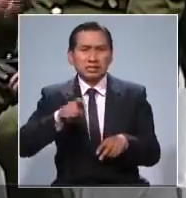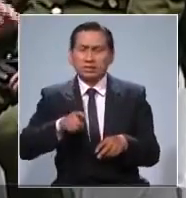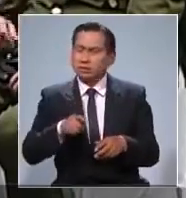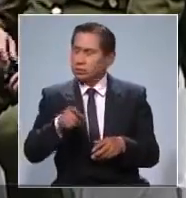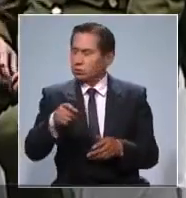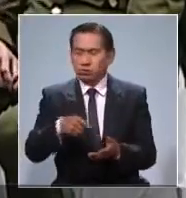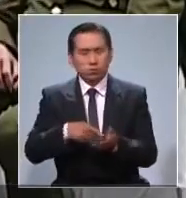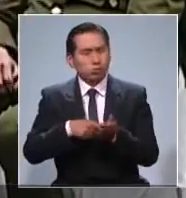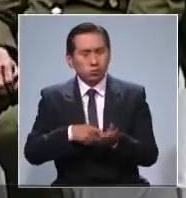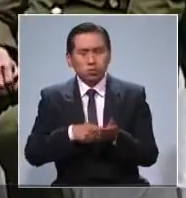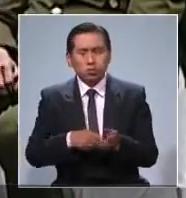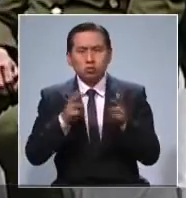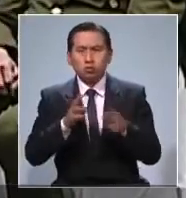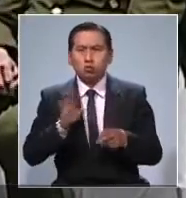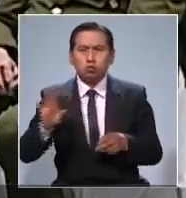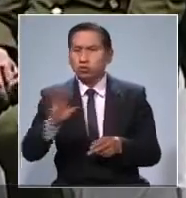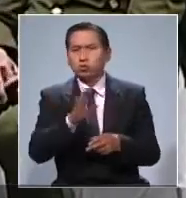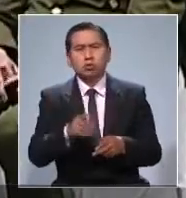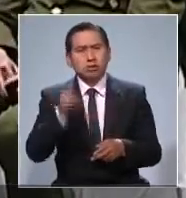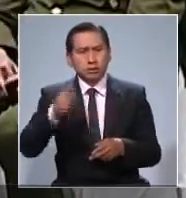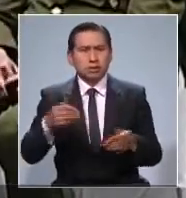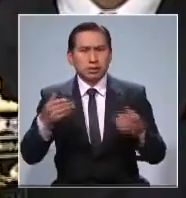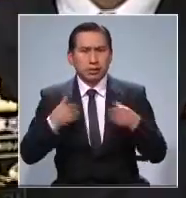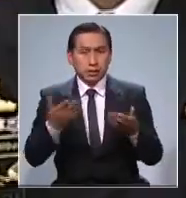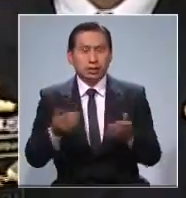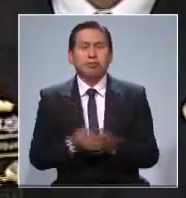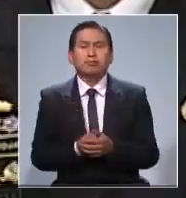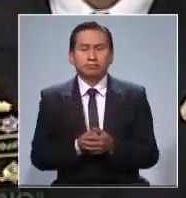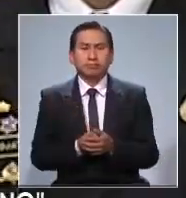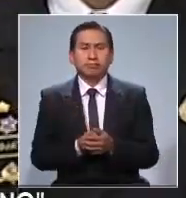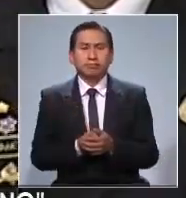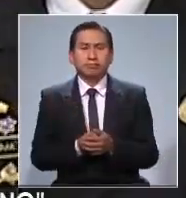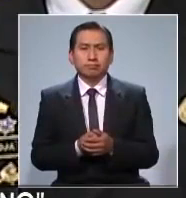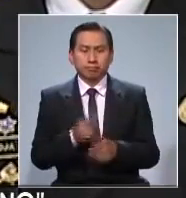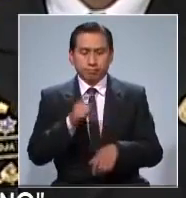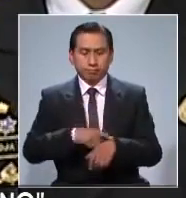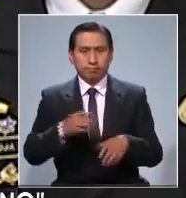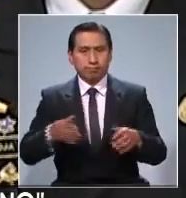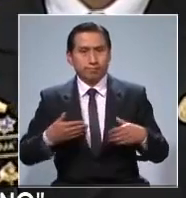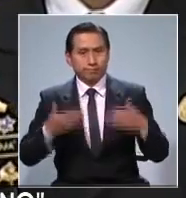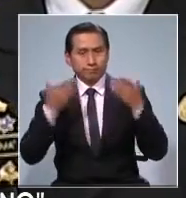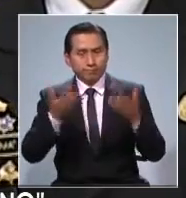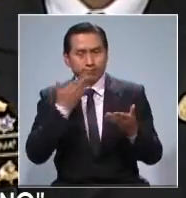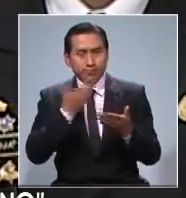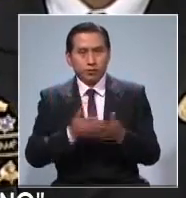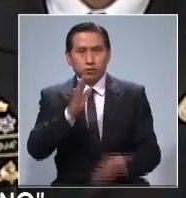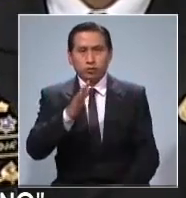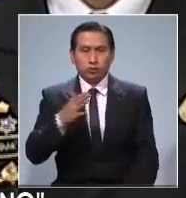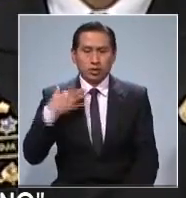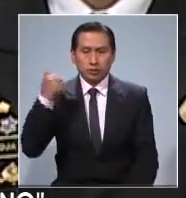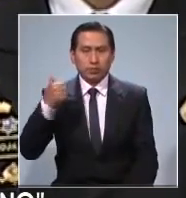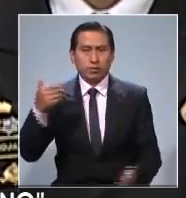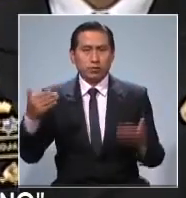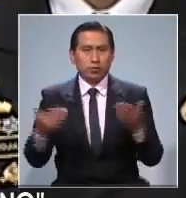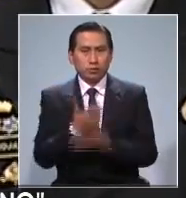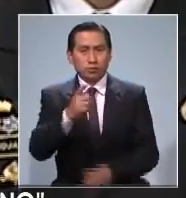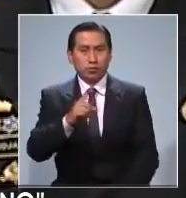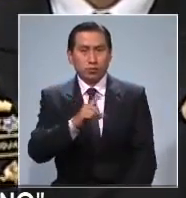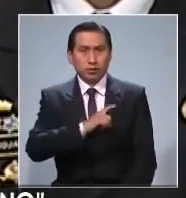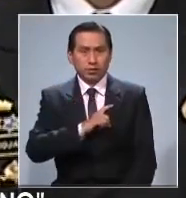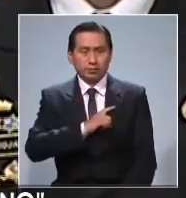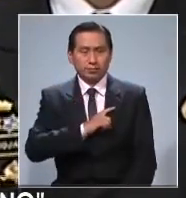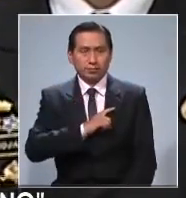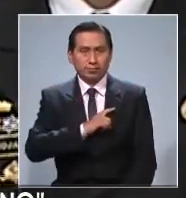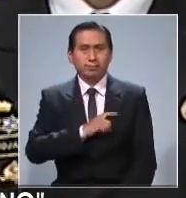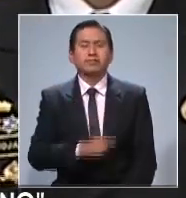requiere y está en su derecho de tenerla. A tiempo de felicitar al comandante,